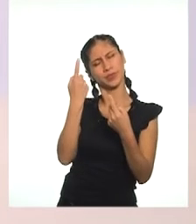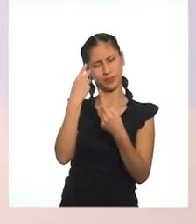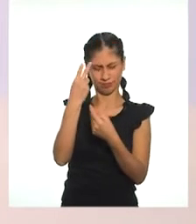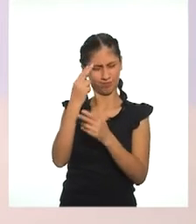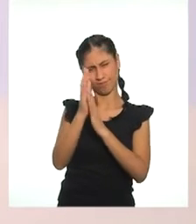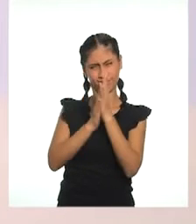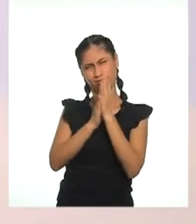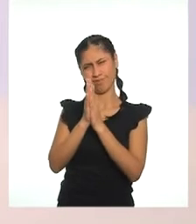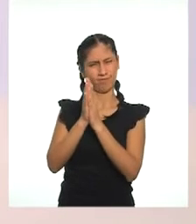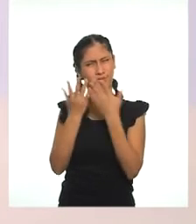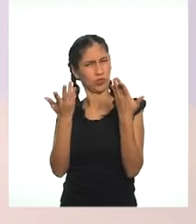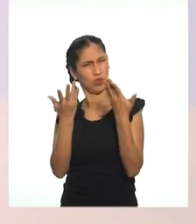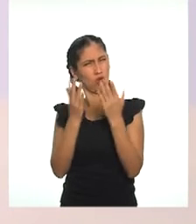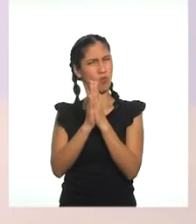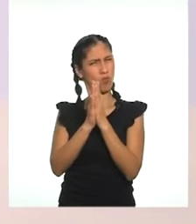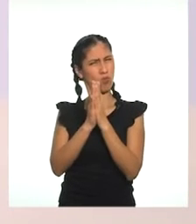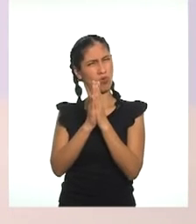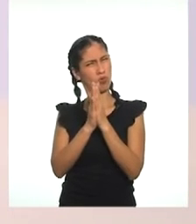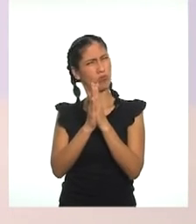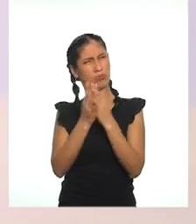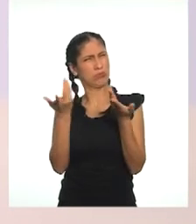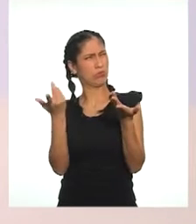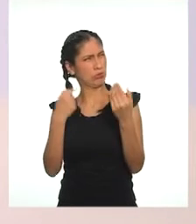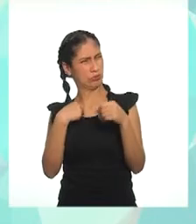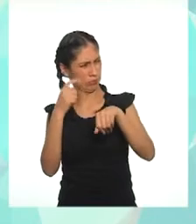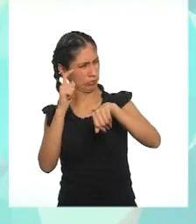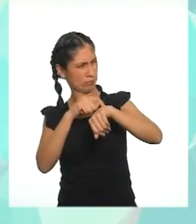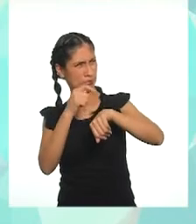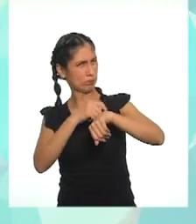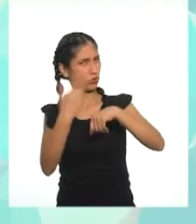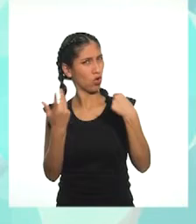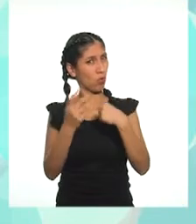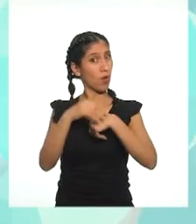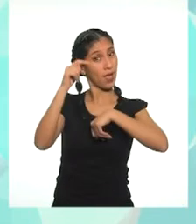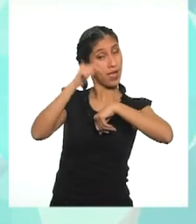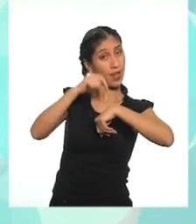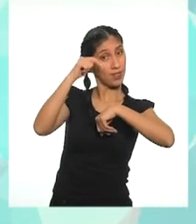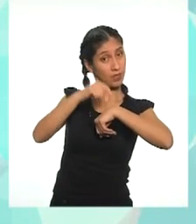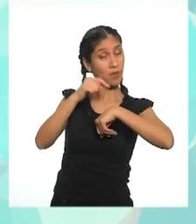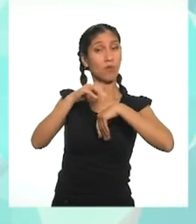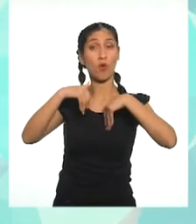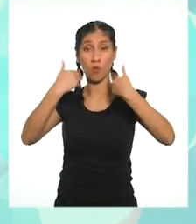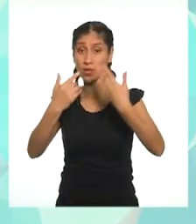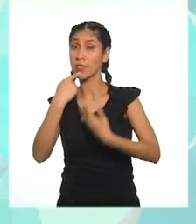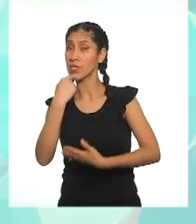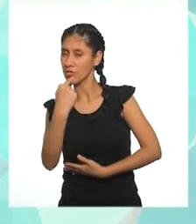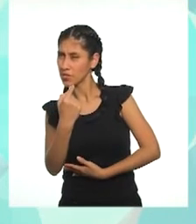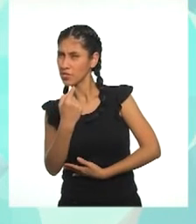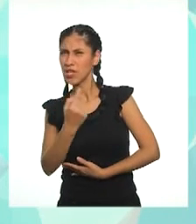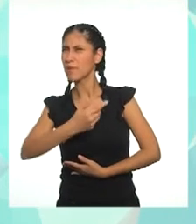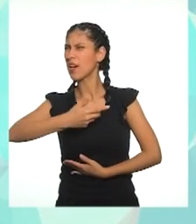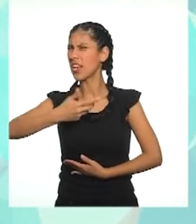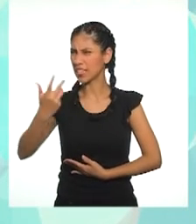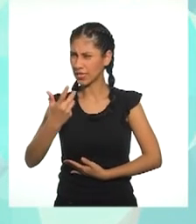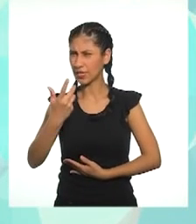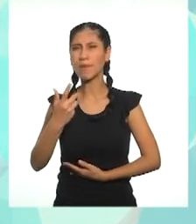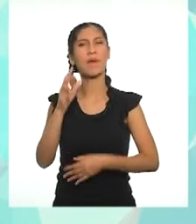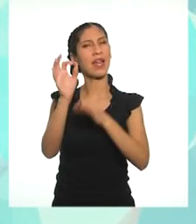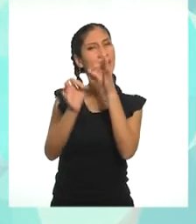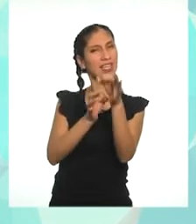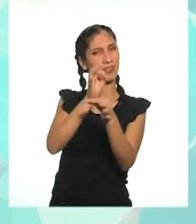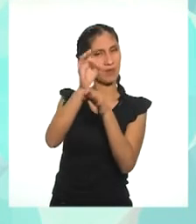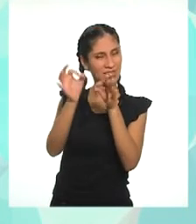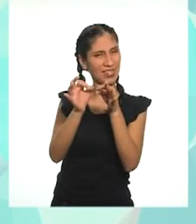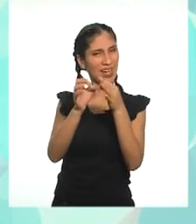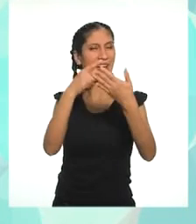veo, tampoco encuentro el tiempo. El tiempo puede mencionarse con la intención de contextualizar